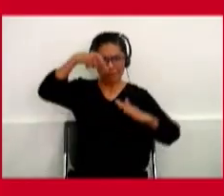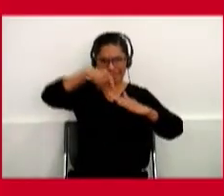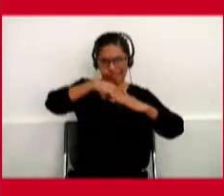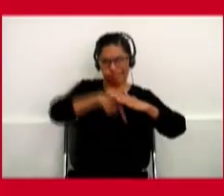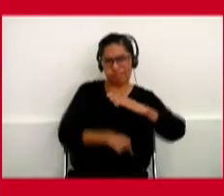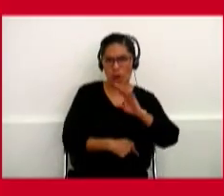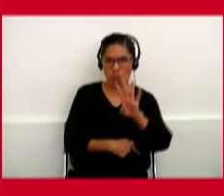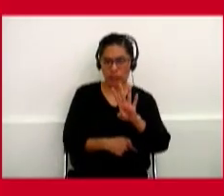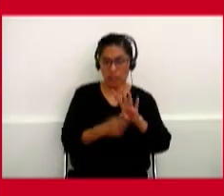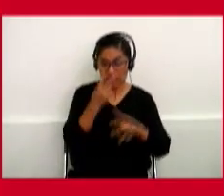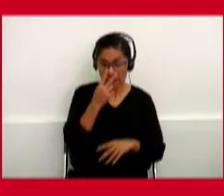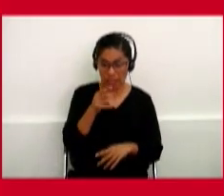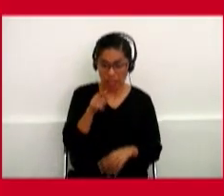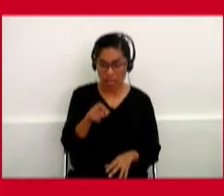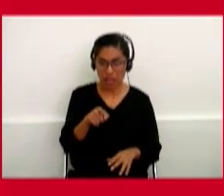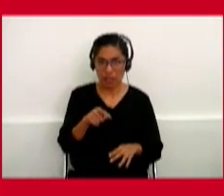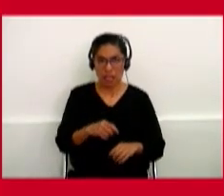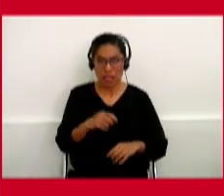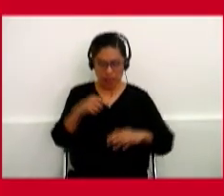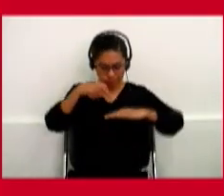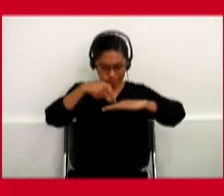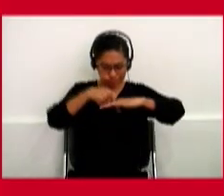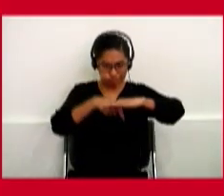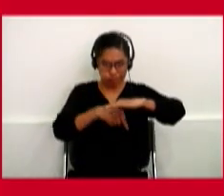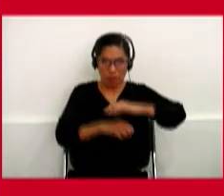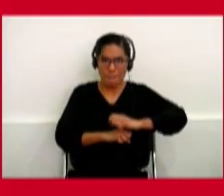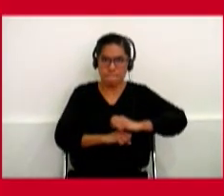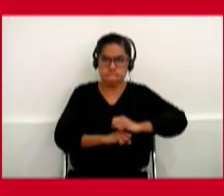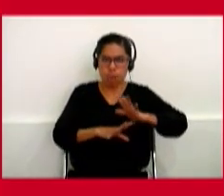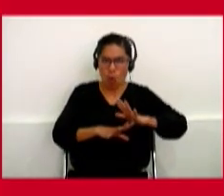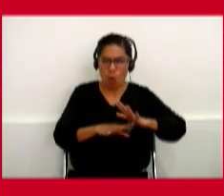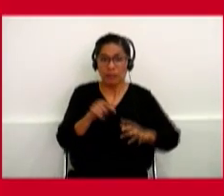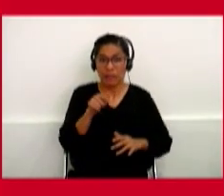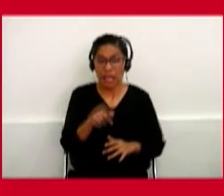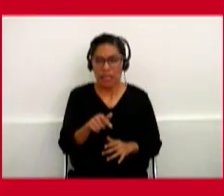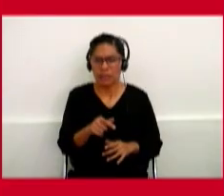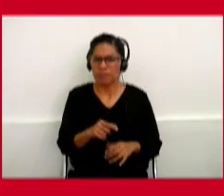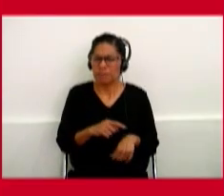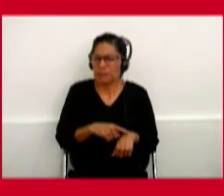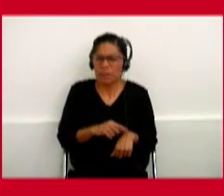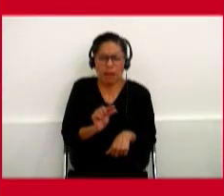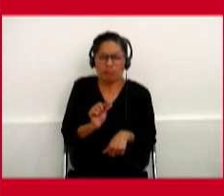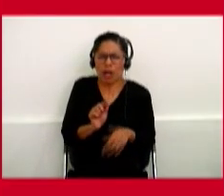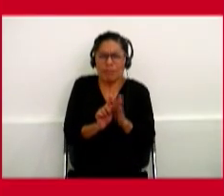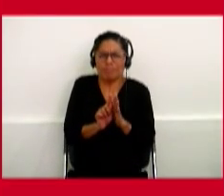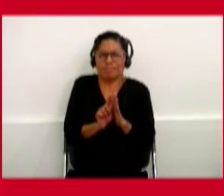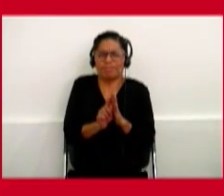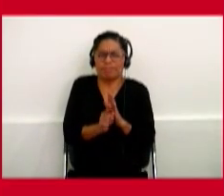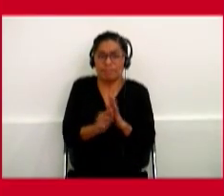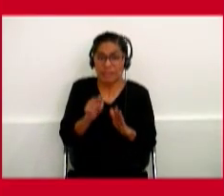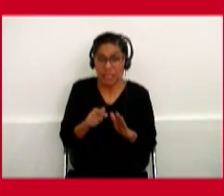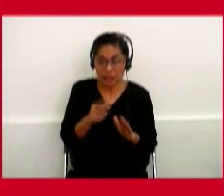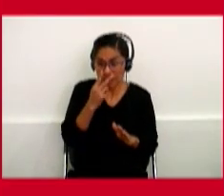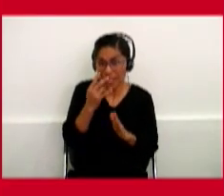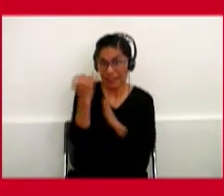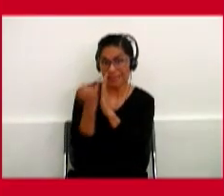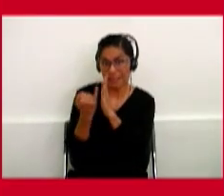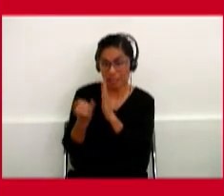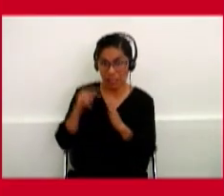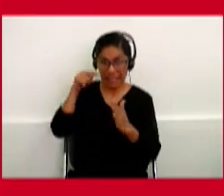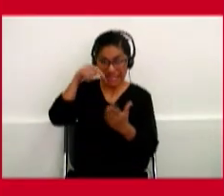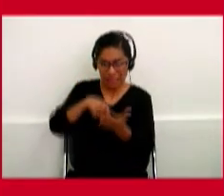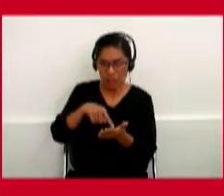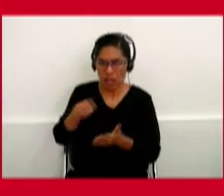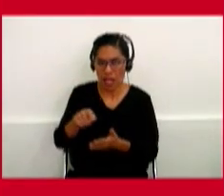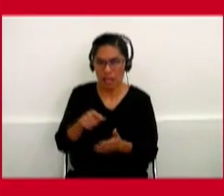visualizan, se tiene 2 detonadores en el taladro central, que es 0 y 25 milisegundos. El gráfico central indica que